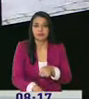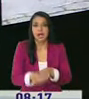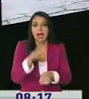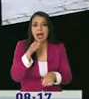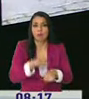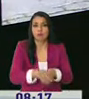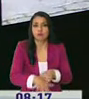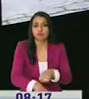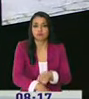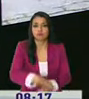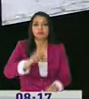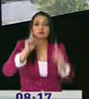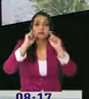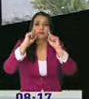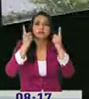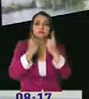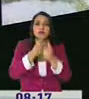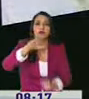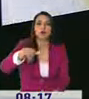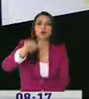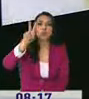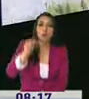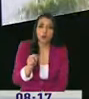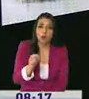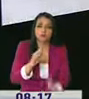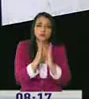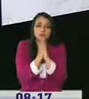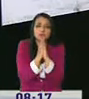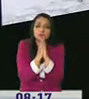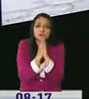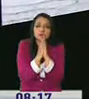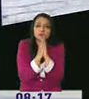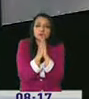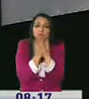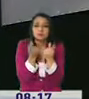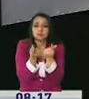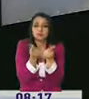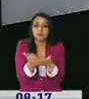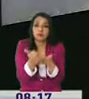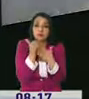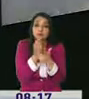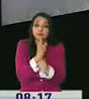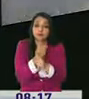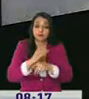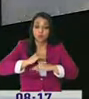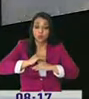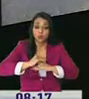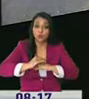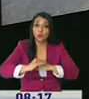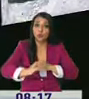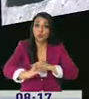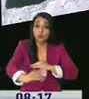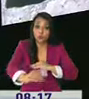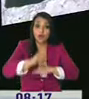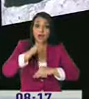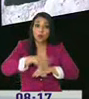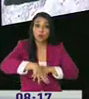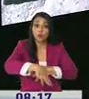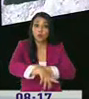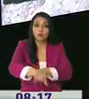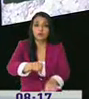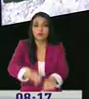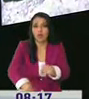en San Juan. Necesitan por favor la ayuda y la intervención inmediata porque aparte de eso, bien dice el vecino, aparte de que se vea el agua, se